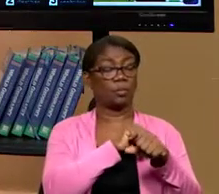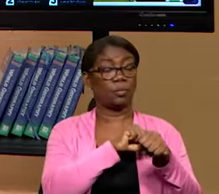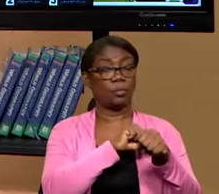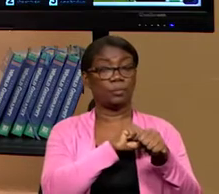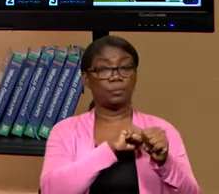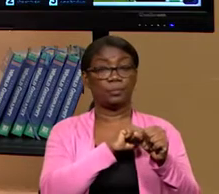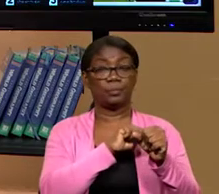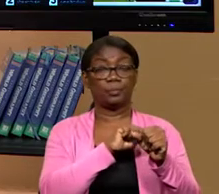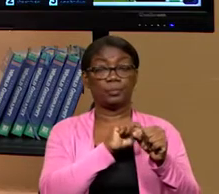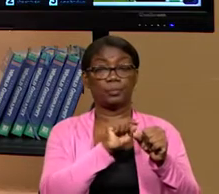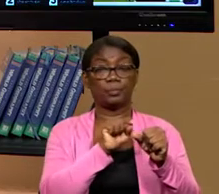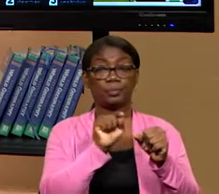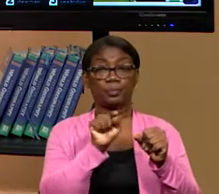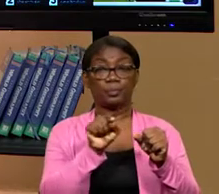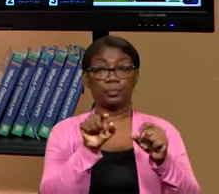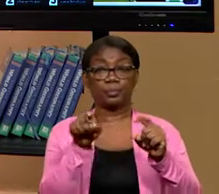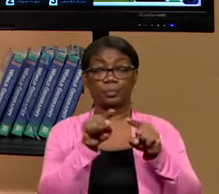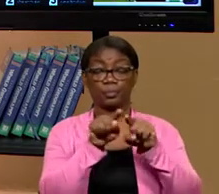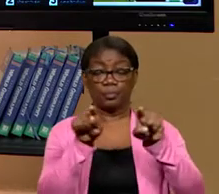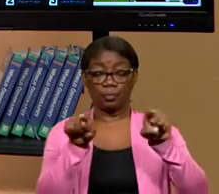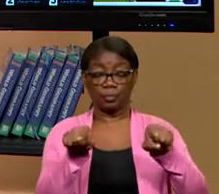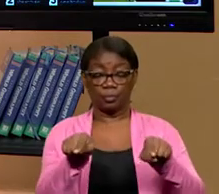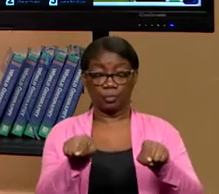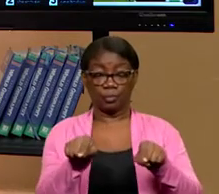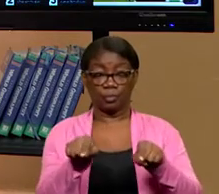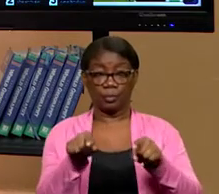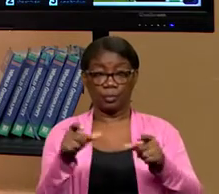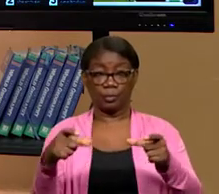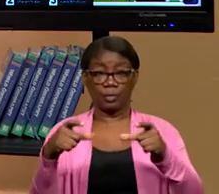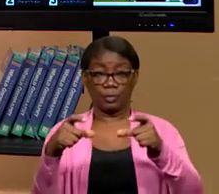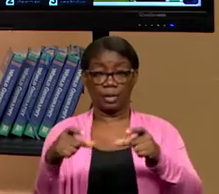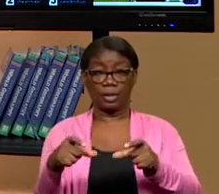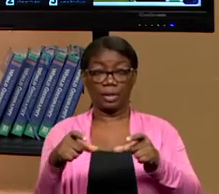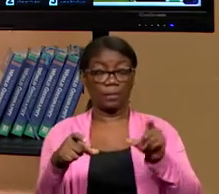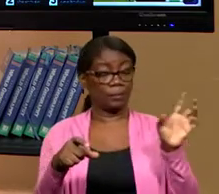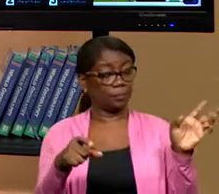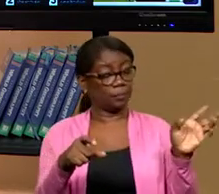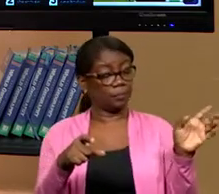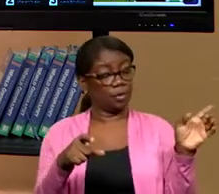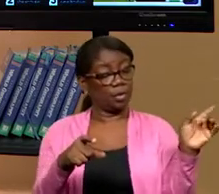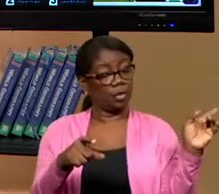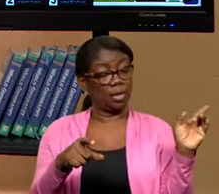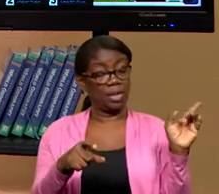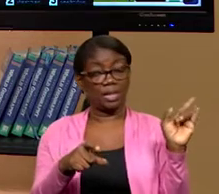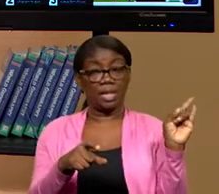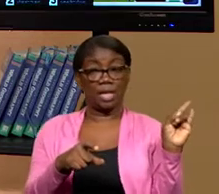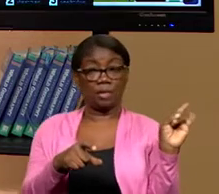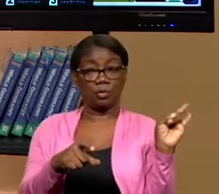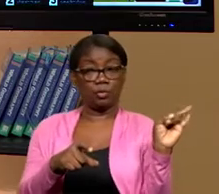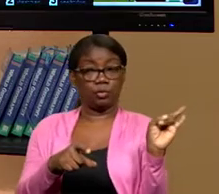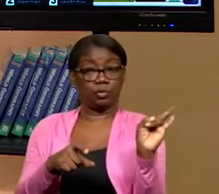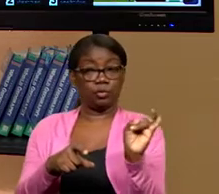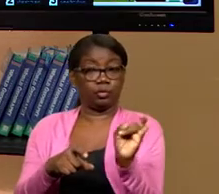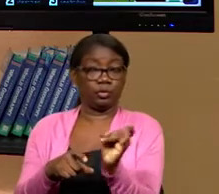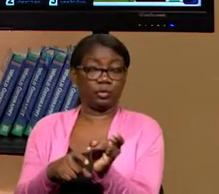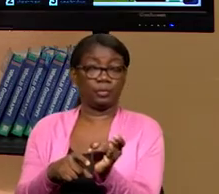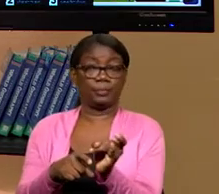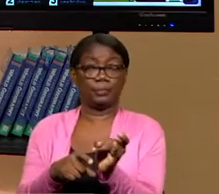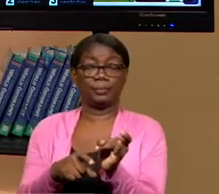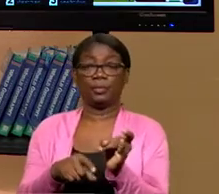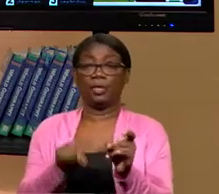un decodificador, en todo caso, ¿ok? Posteriormente, usted aquí en esta